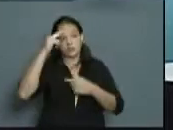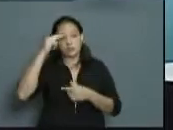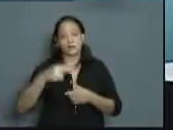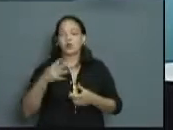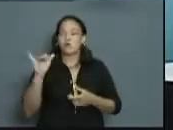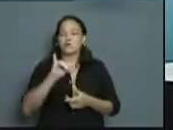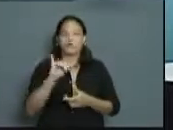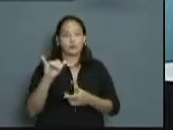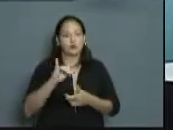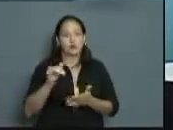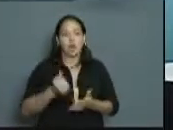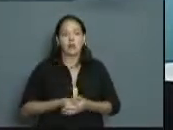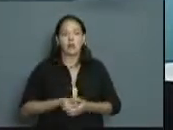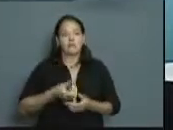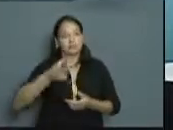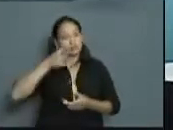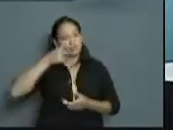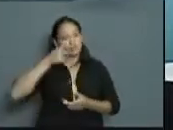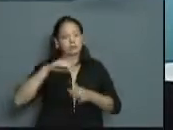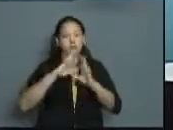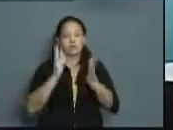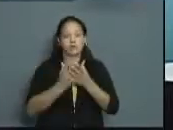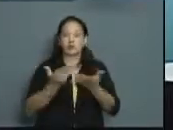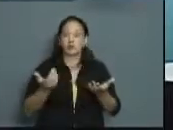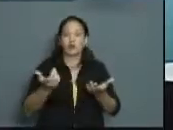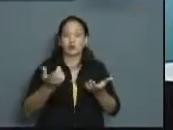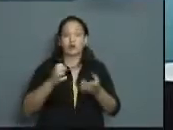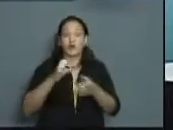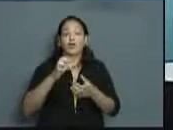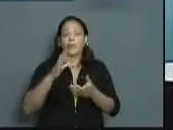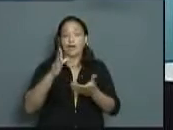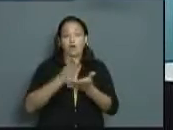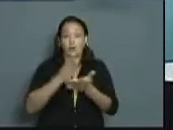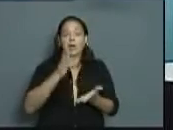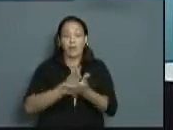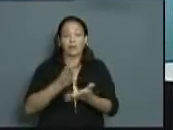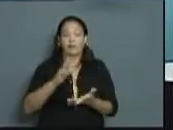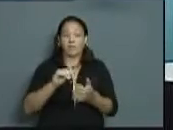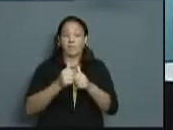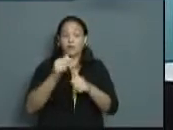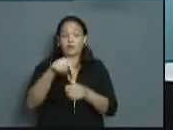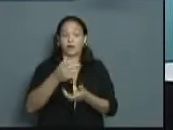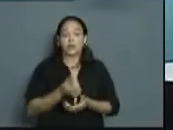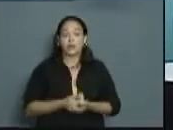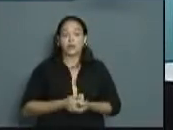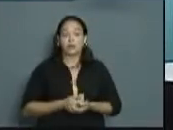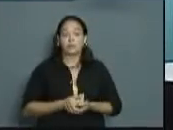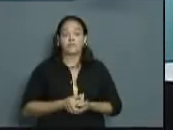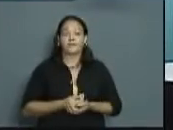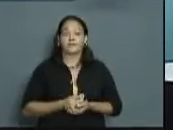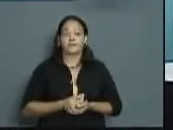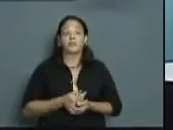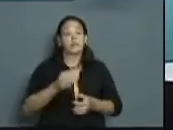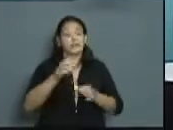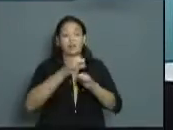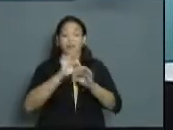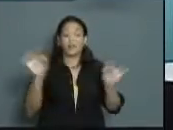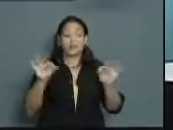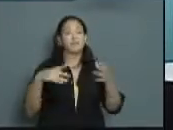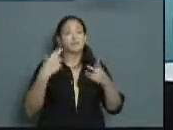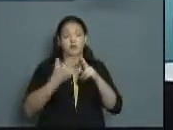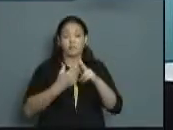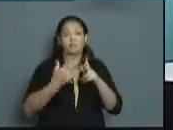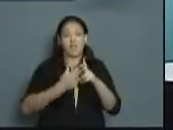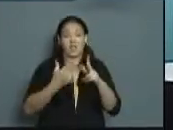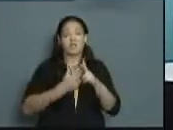municipio capital revisar este tema con el Fajardo. Sé que tiene un equipo multidisciplinario allí que elabora muy bien, pero la higiene es fundamental a la hora de